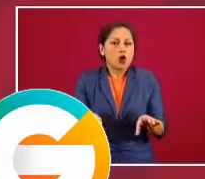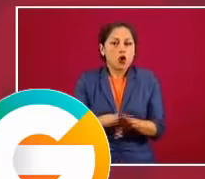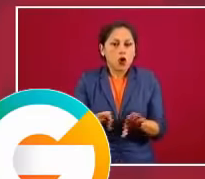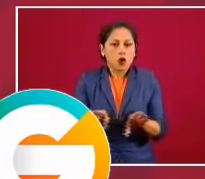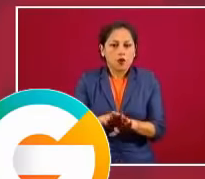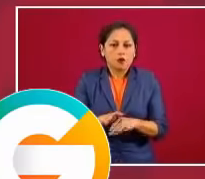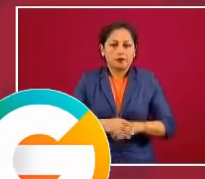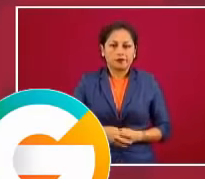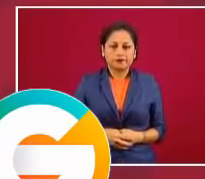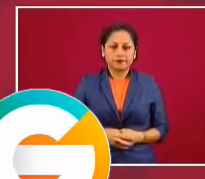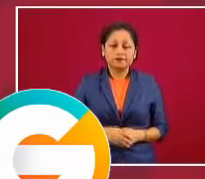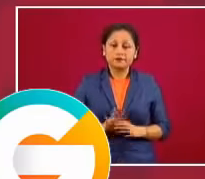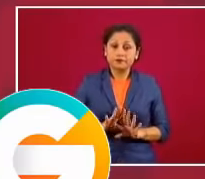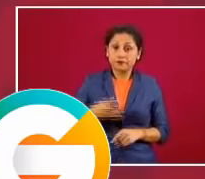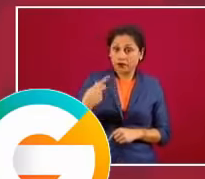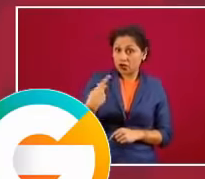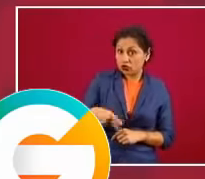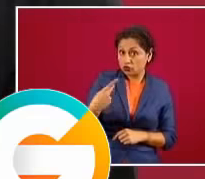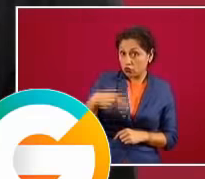un punto de vista